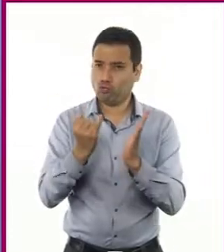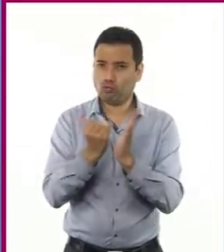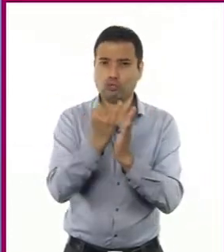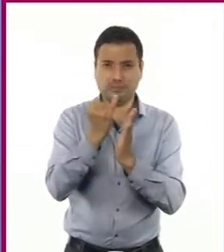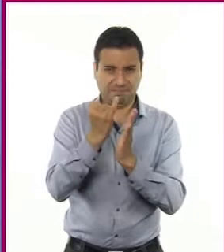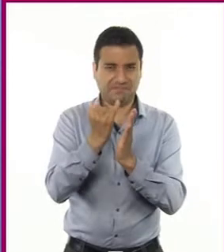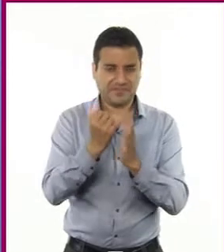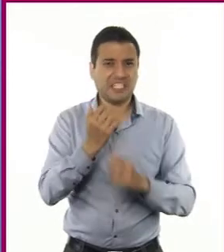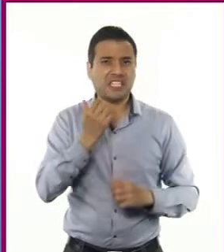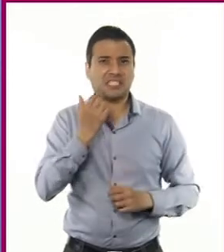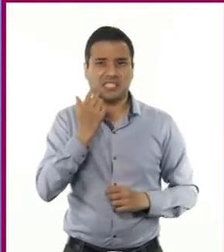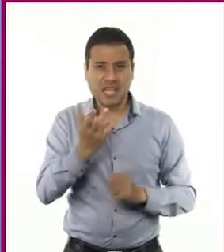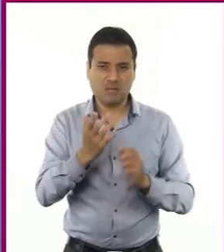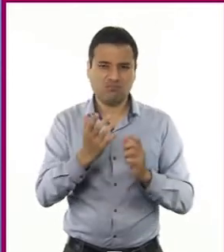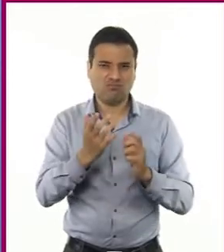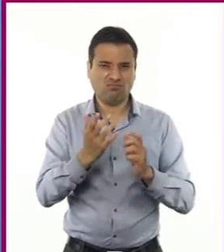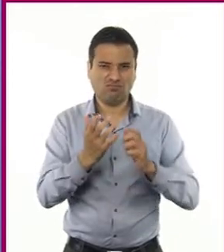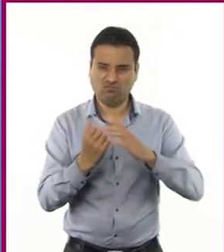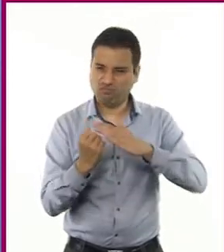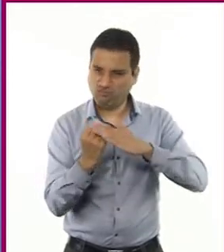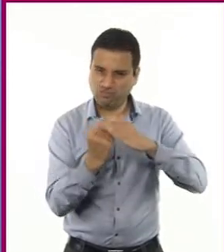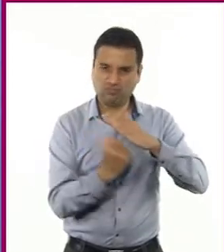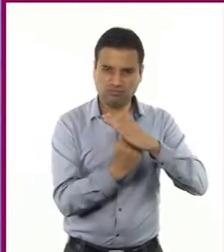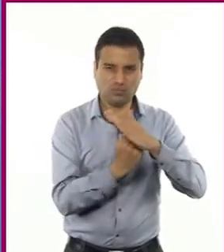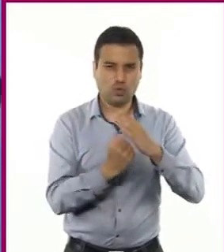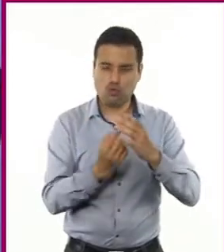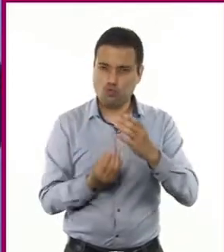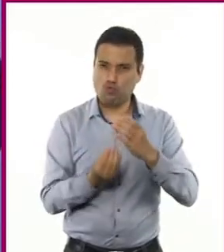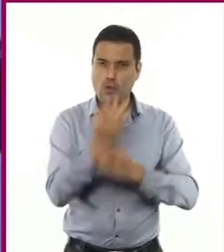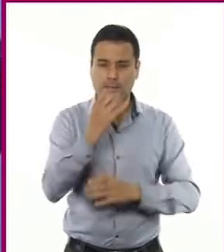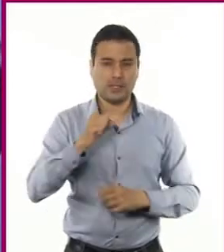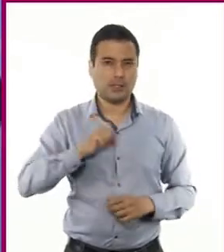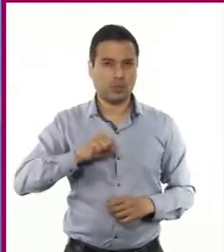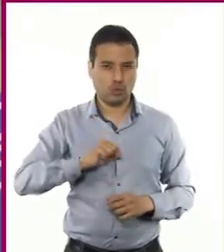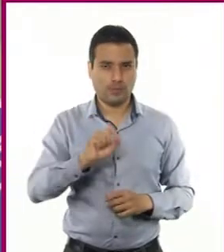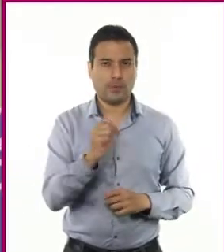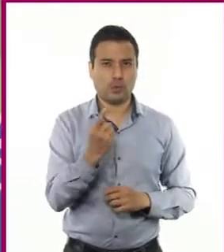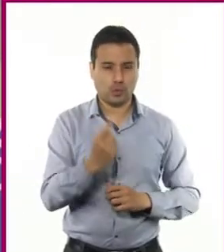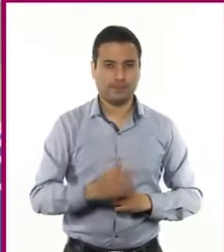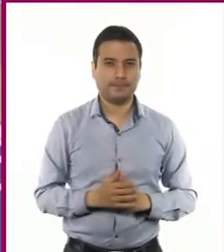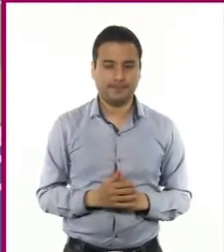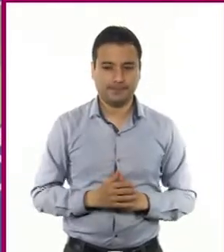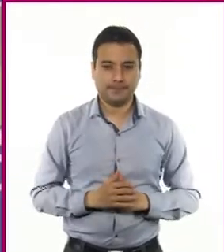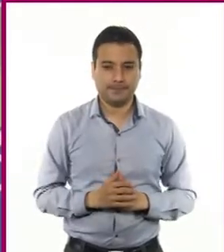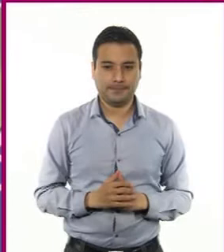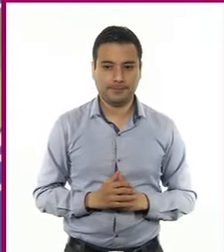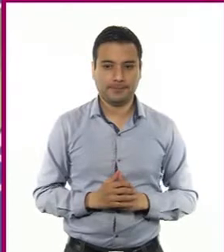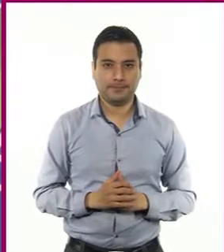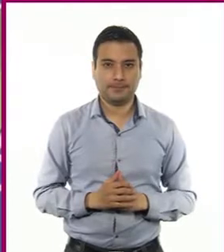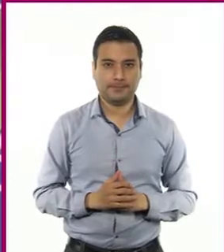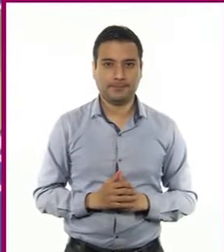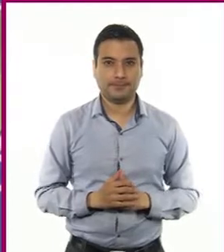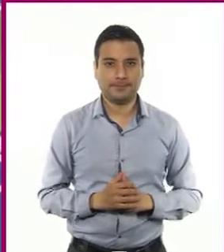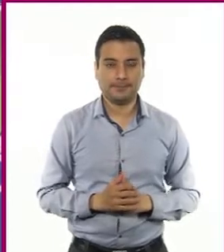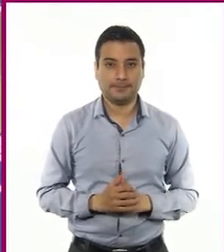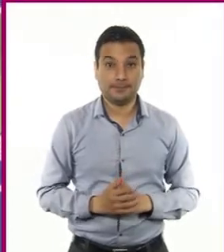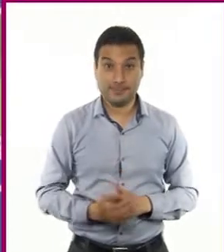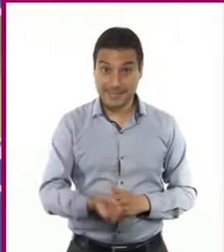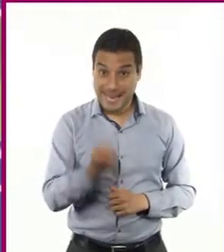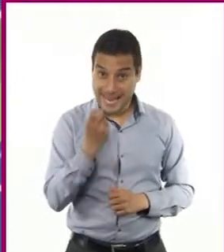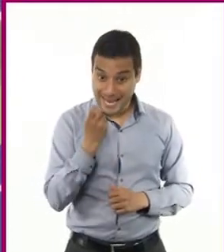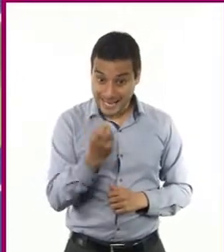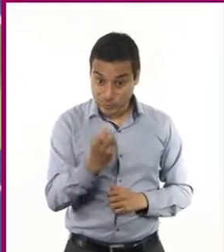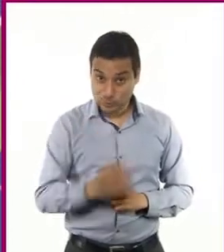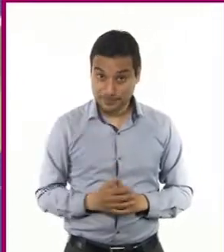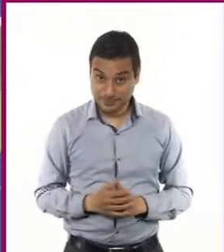bases democráticas, los nuevos cimientos de la nación en el siglo XXI. Este cambio democrático que entró en su